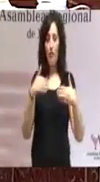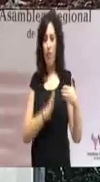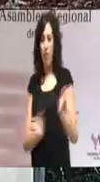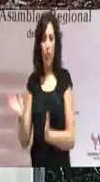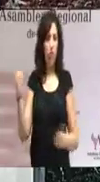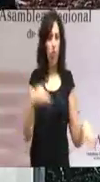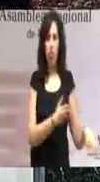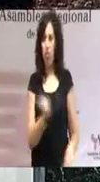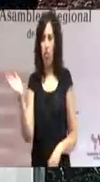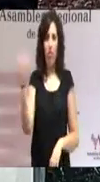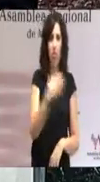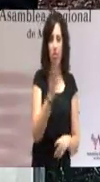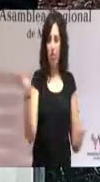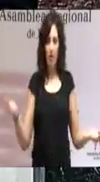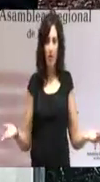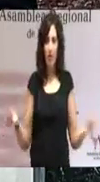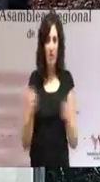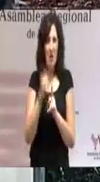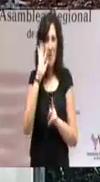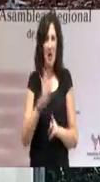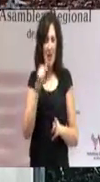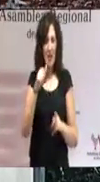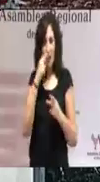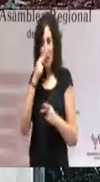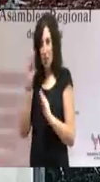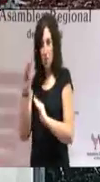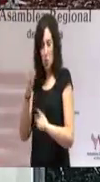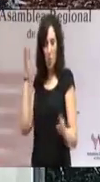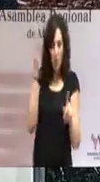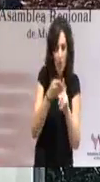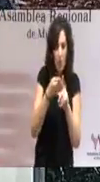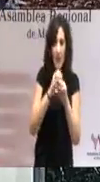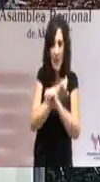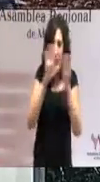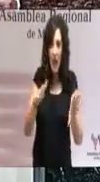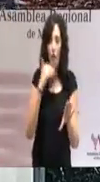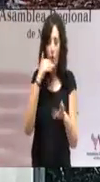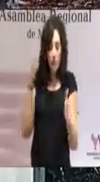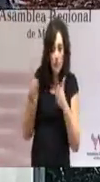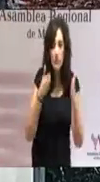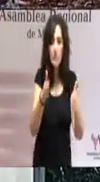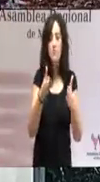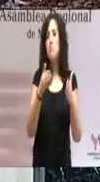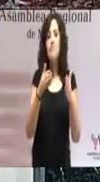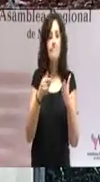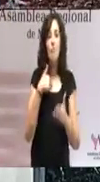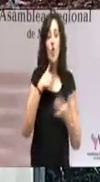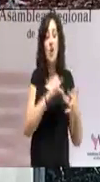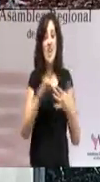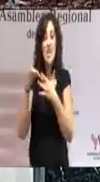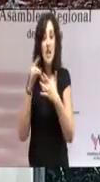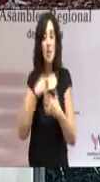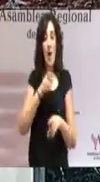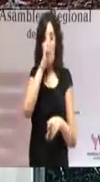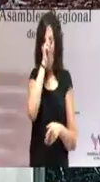ningún interés en ponerle rumbo a esta región. Y yo, como líder de un partido político muy preocupado